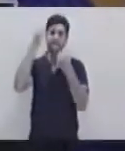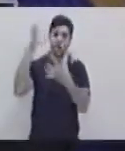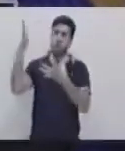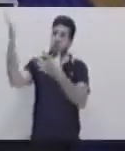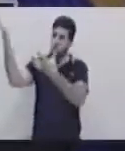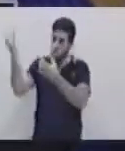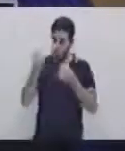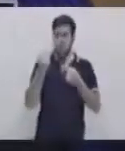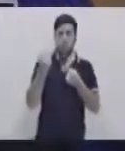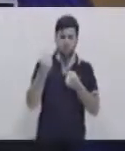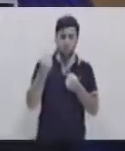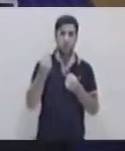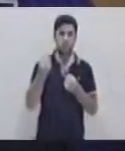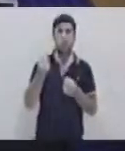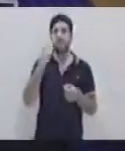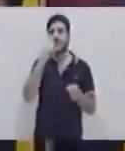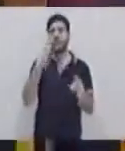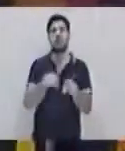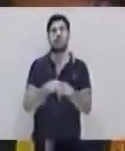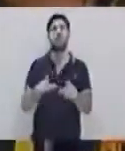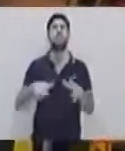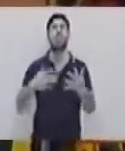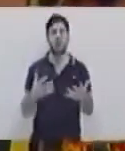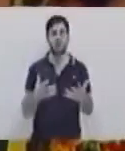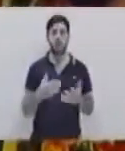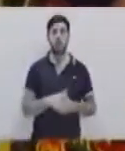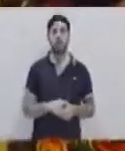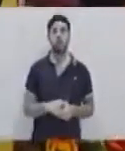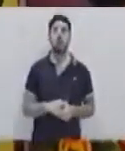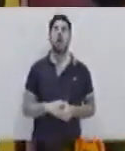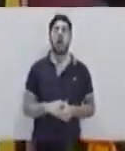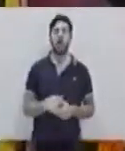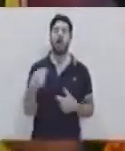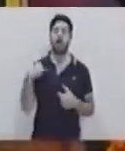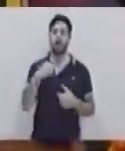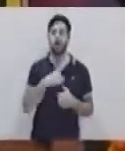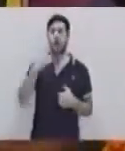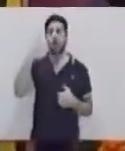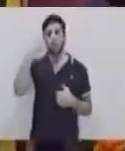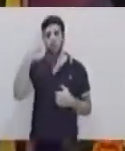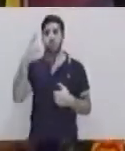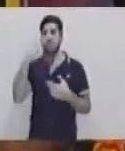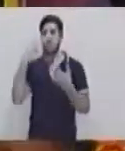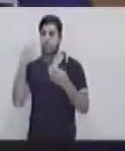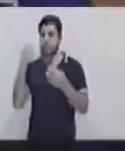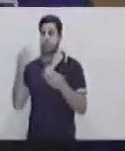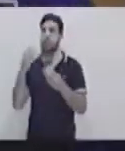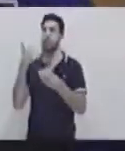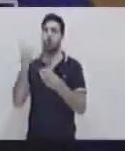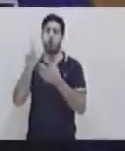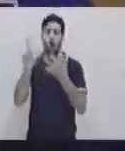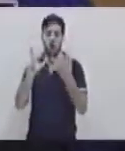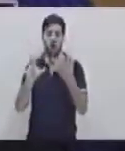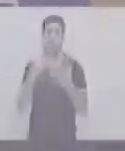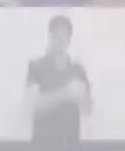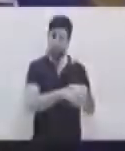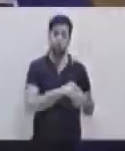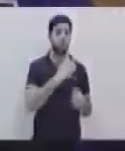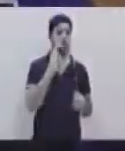la información de esa observación y proponer mejoras a nuestro